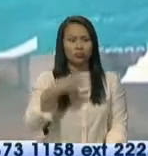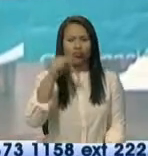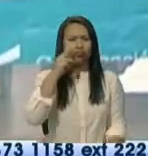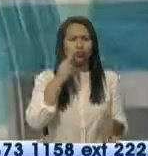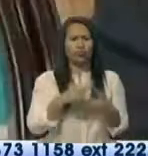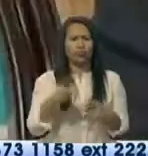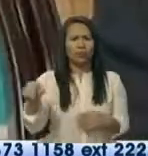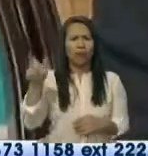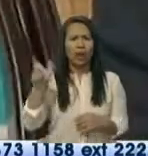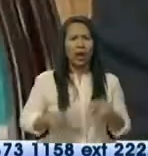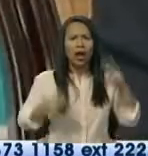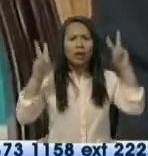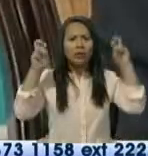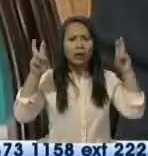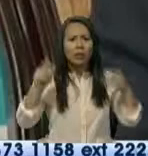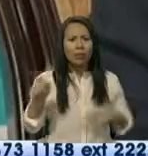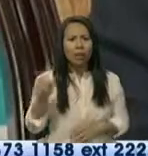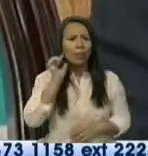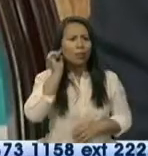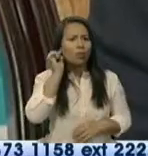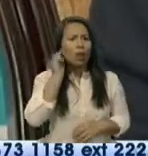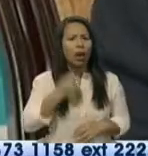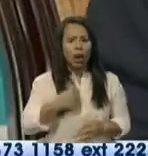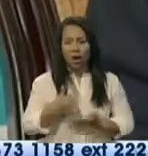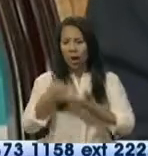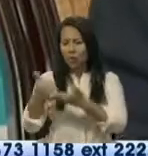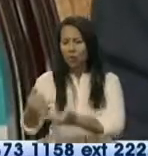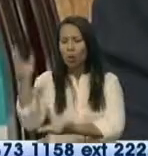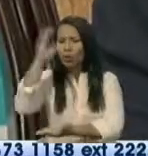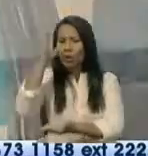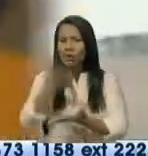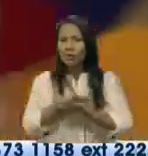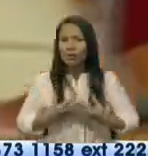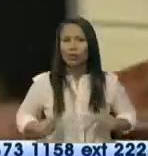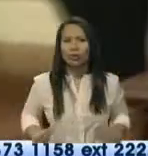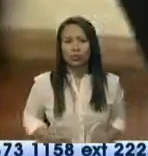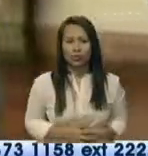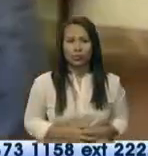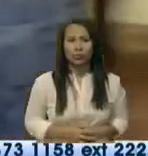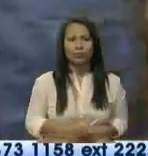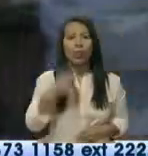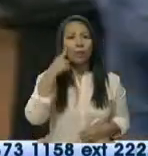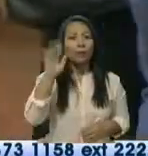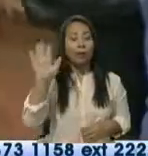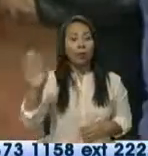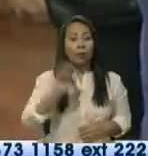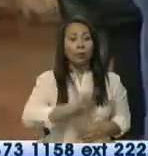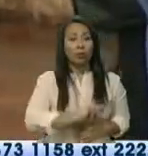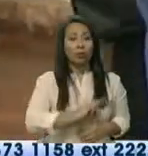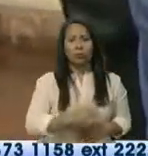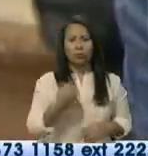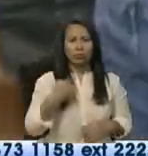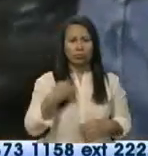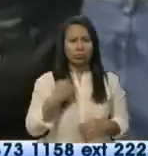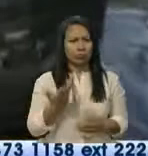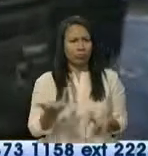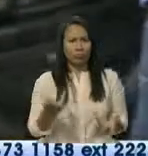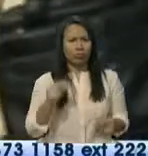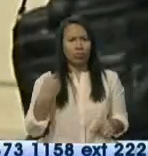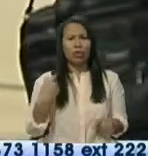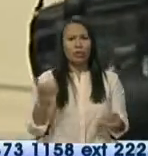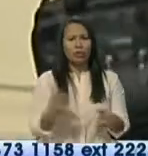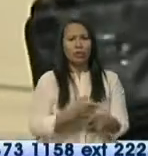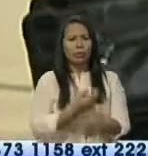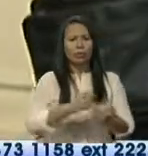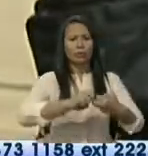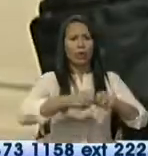de Mayra. Tenemos que tratar de ayudarles a buscarle una solución a su problema. De ahí que para el organismo no hay ningún perjuicio en las